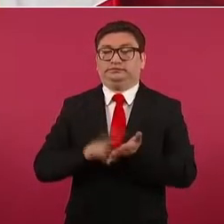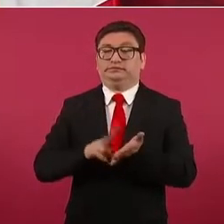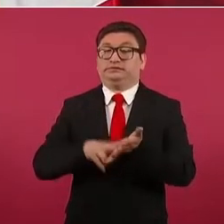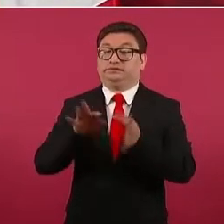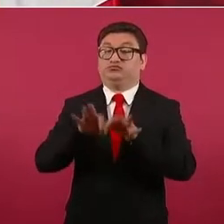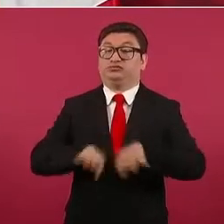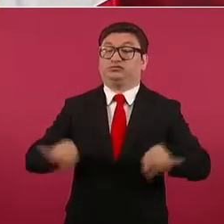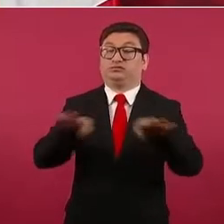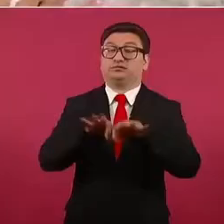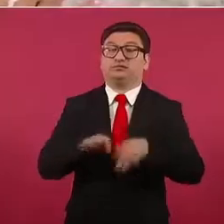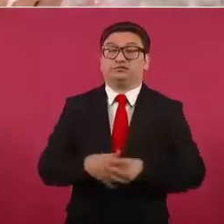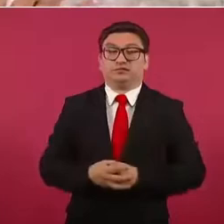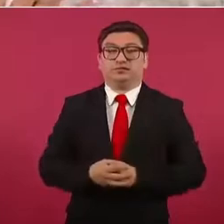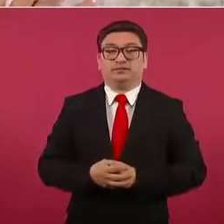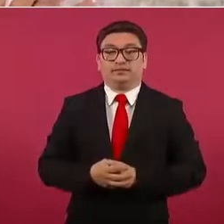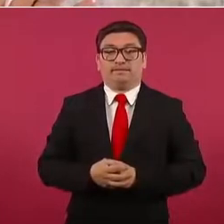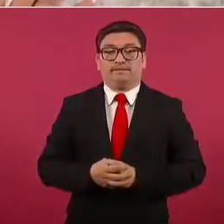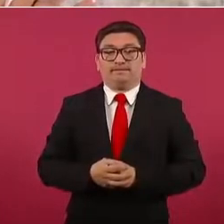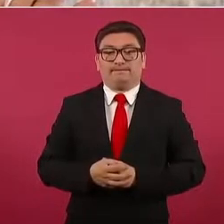determinante.